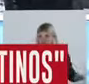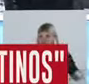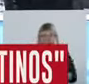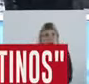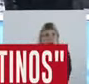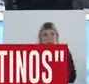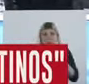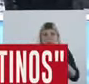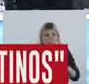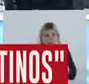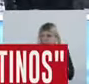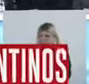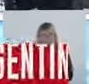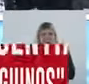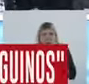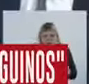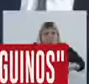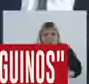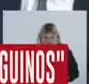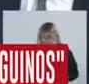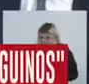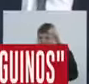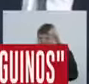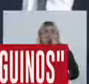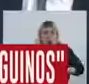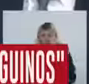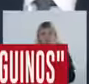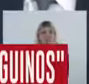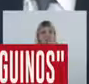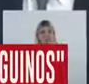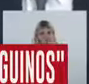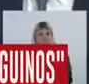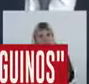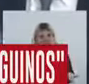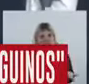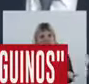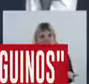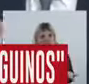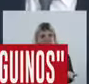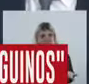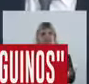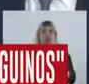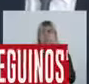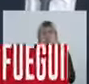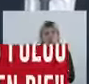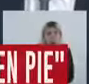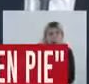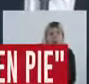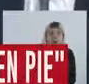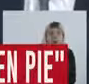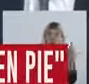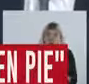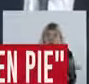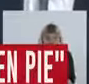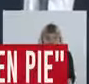puedan desarrollarse en el lugar donde nacieron. Yo quiero una Argentina donde la Tierra del Fuego encuentre